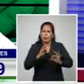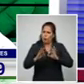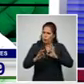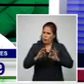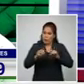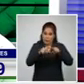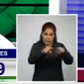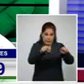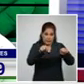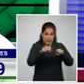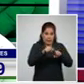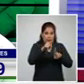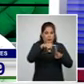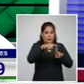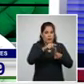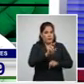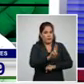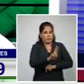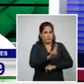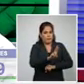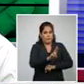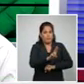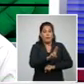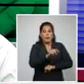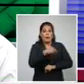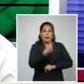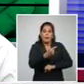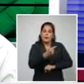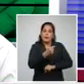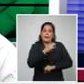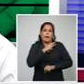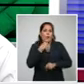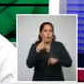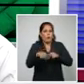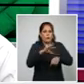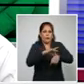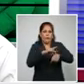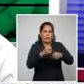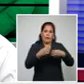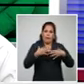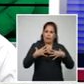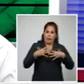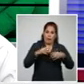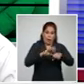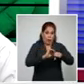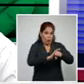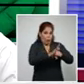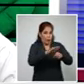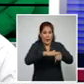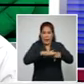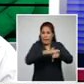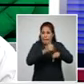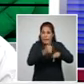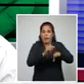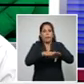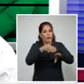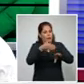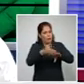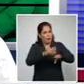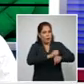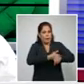terapia intensiva, que muchas veces quedan con algunas secuelas y lamentablemente algunas fallecen.